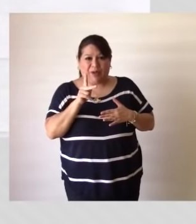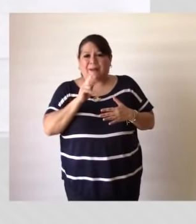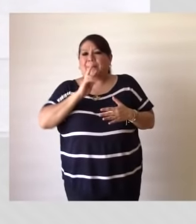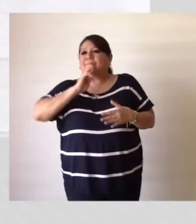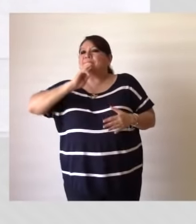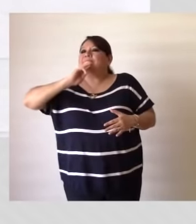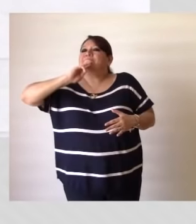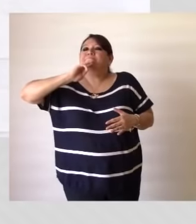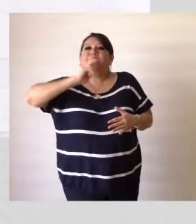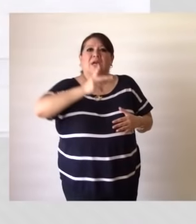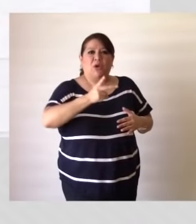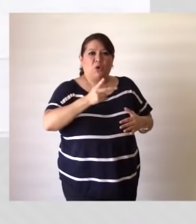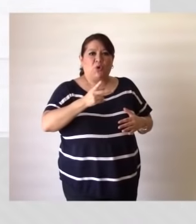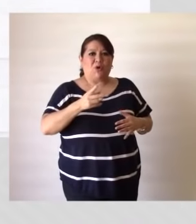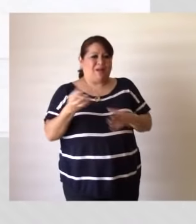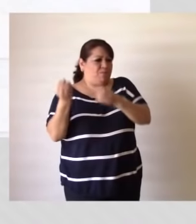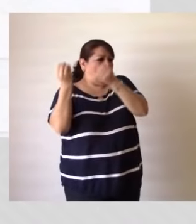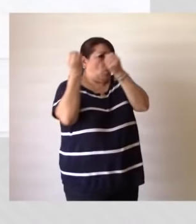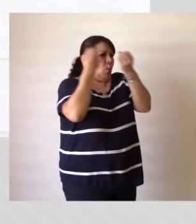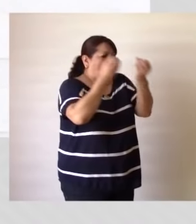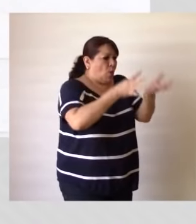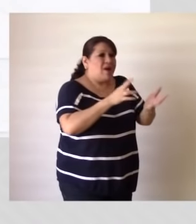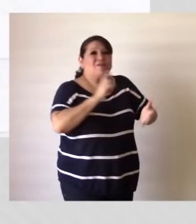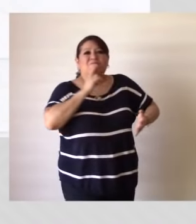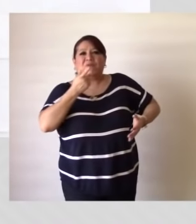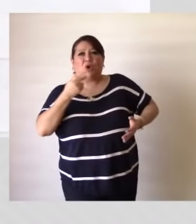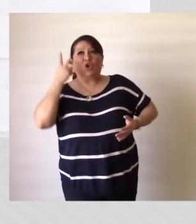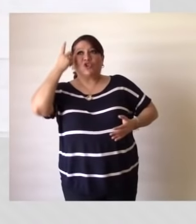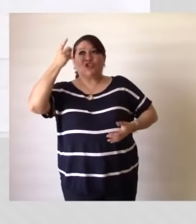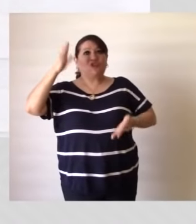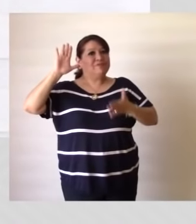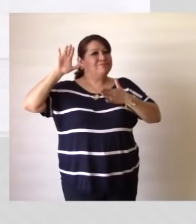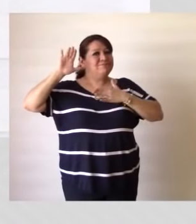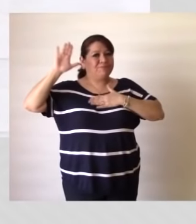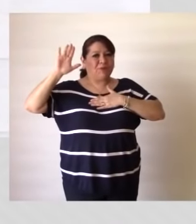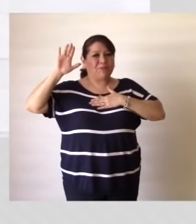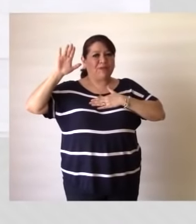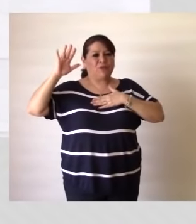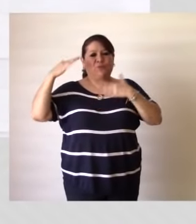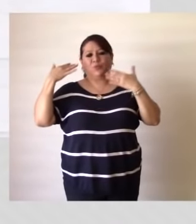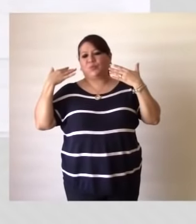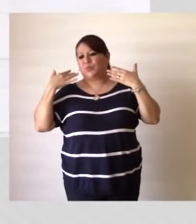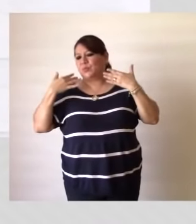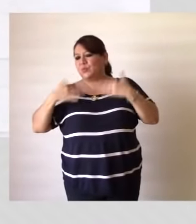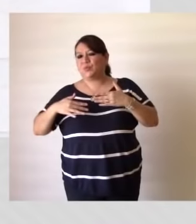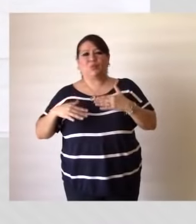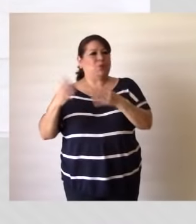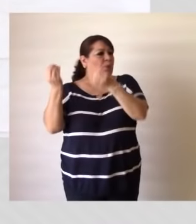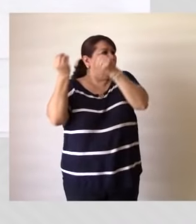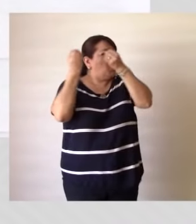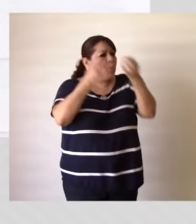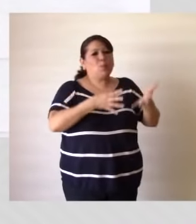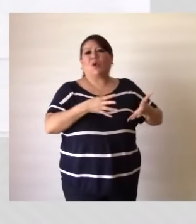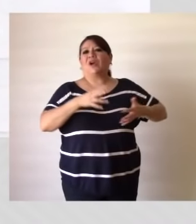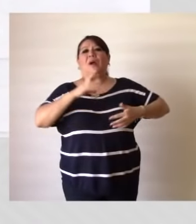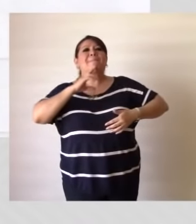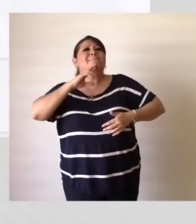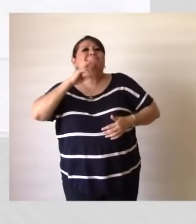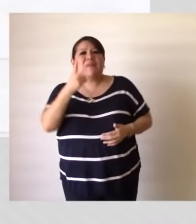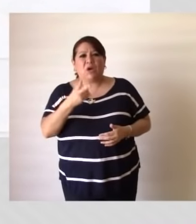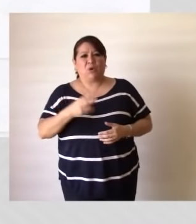promesas de dios siempre están en función de lo mejor jesucristo cuando vino a nosotros